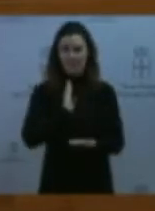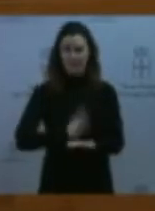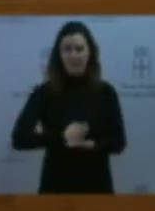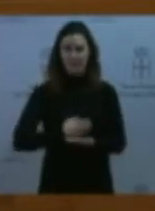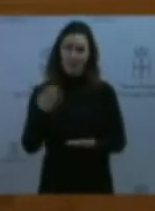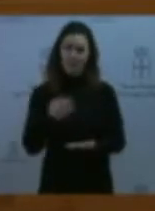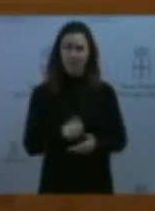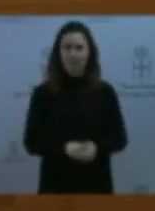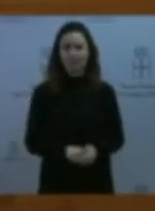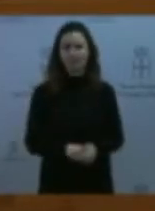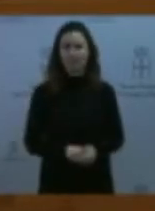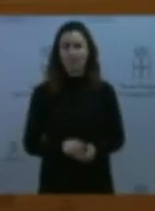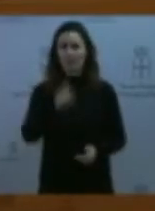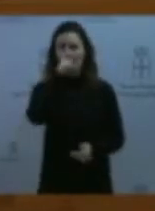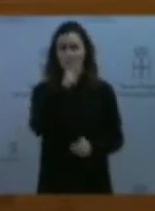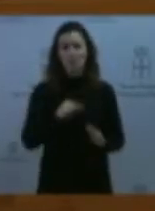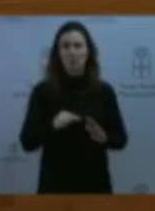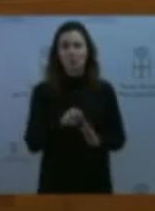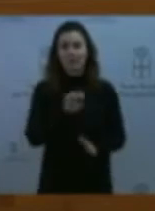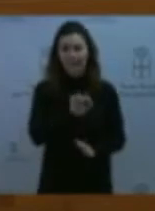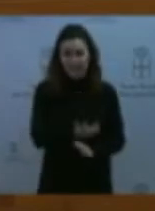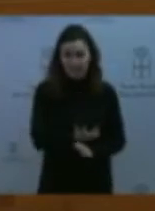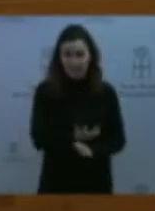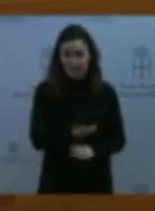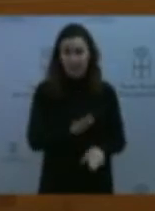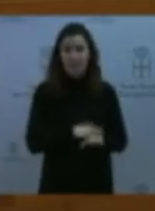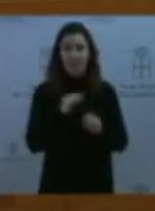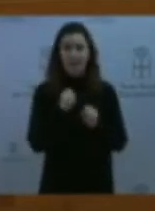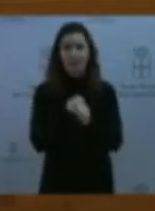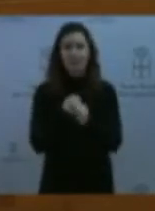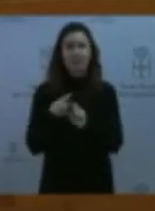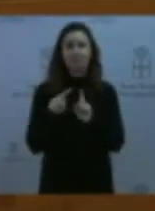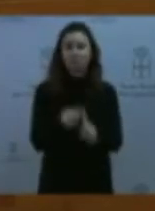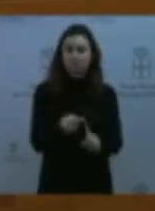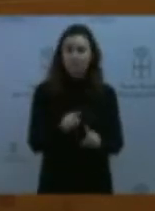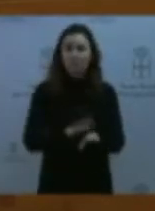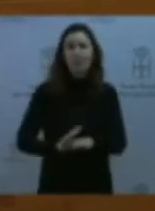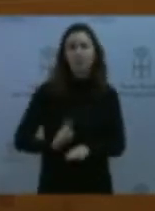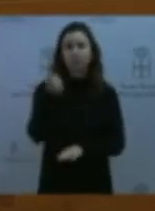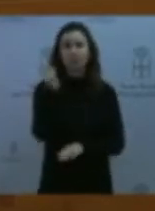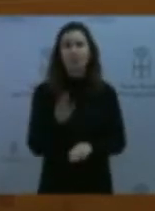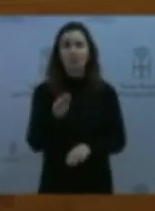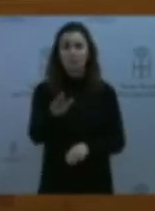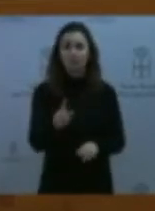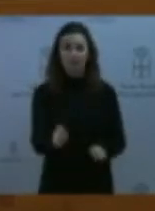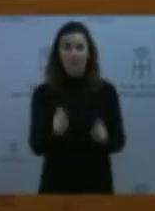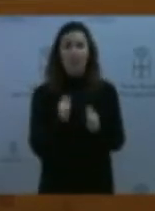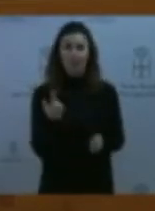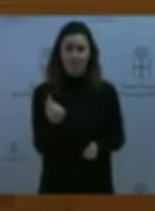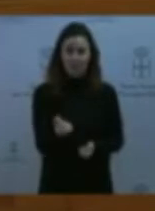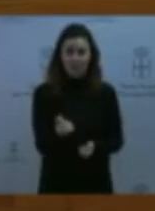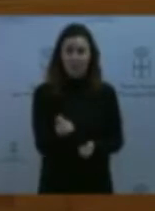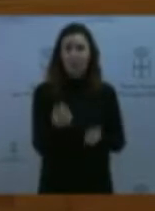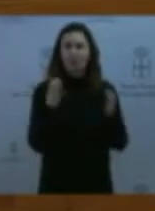2015, para trabajar en esa dirección, para conseguir que el monte sea productivo, hemos aprobado más de 150 planes